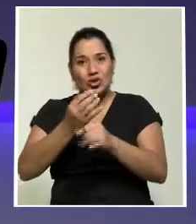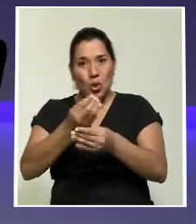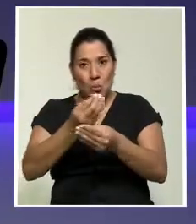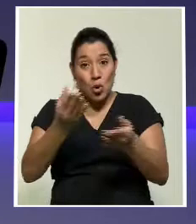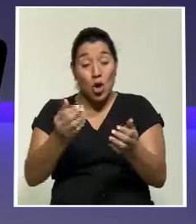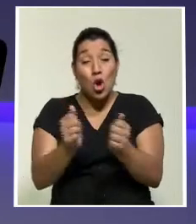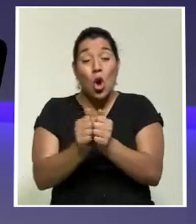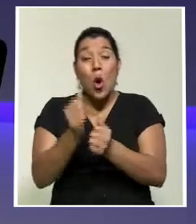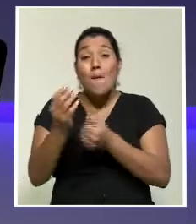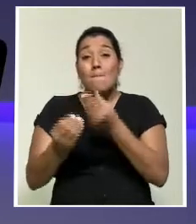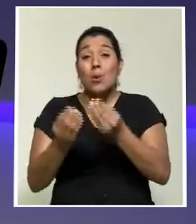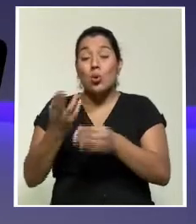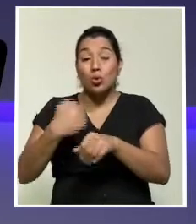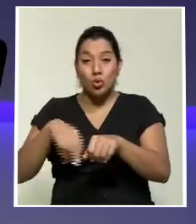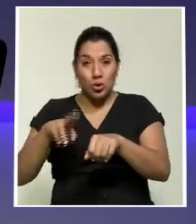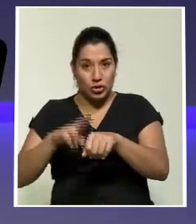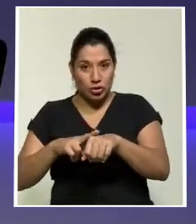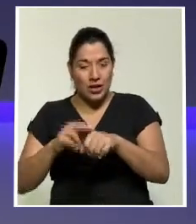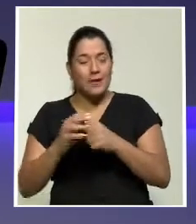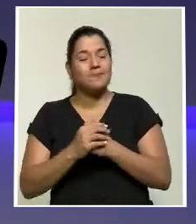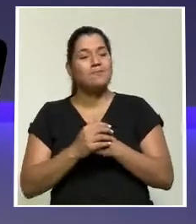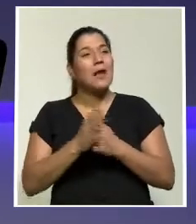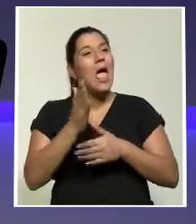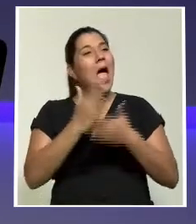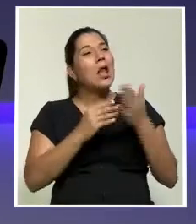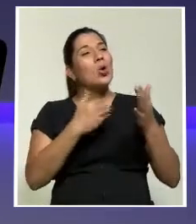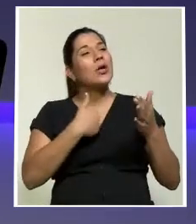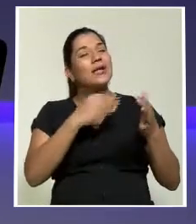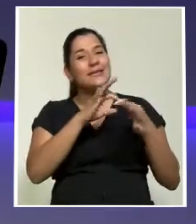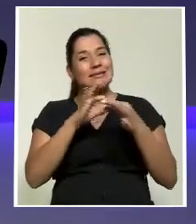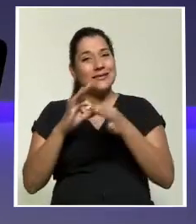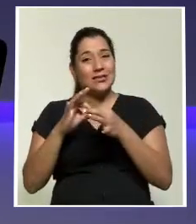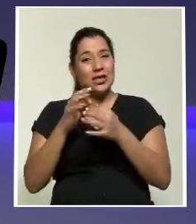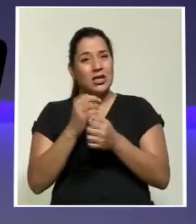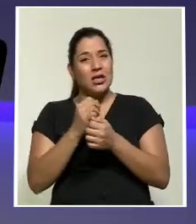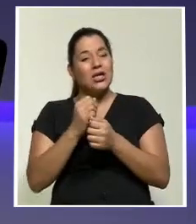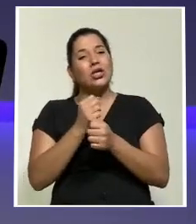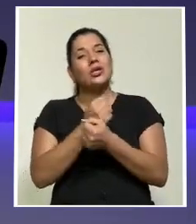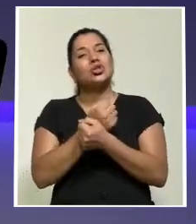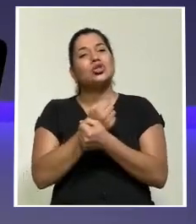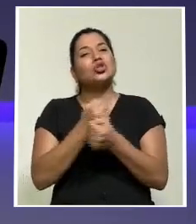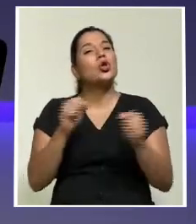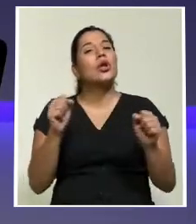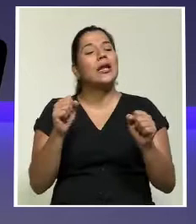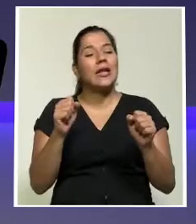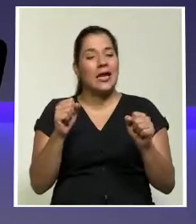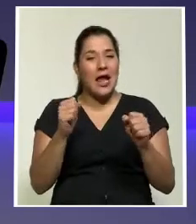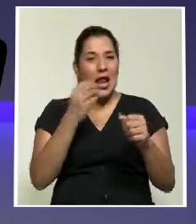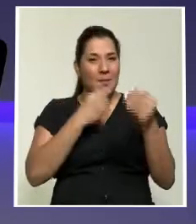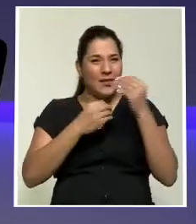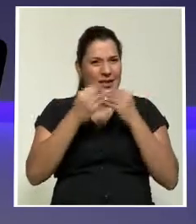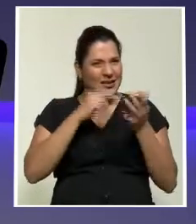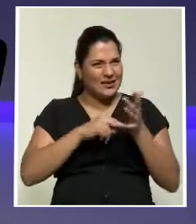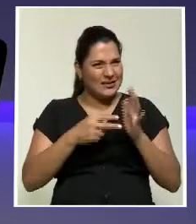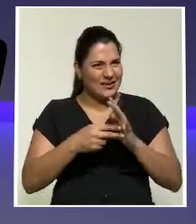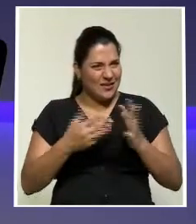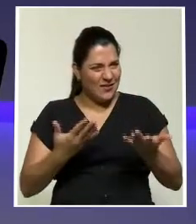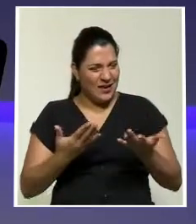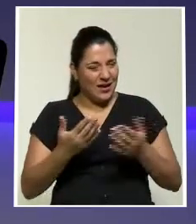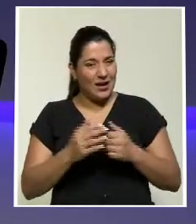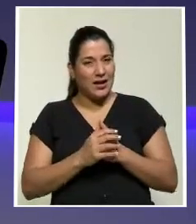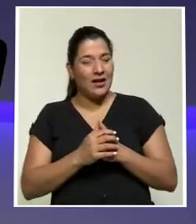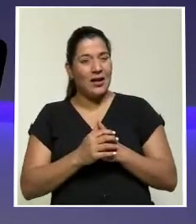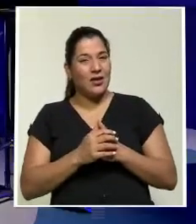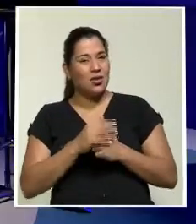concepto asociado a esto que es el de la soberanía alimentaria. ¿Qué significa la soberanía alimentaria. ¿Cómo la